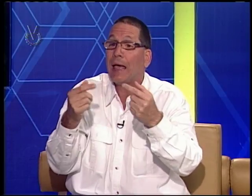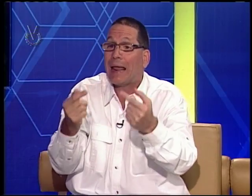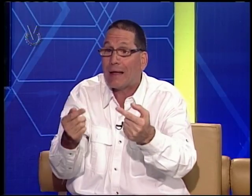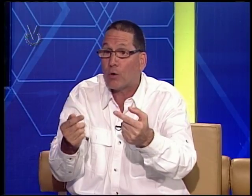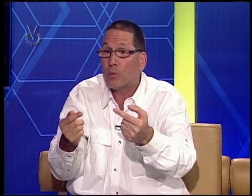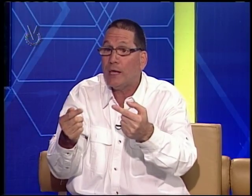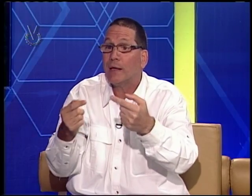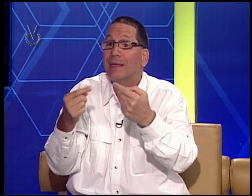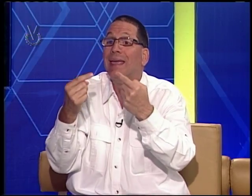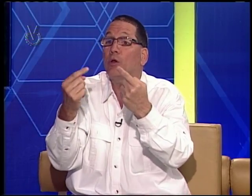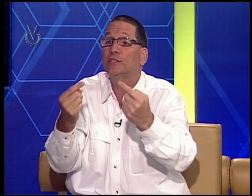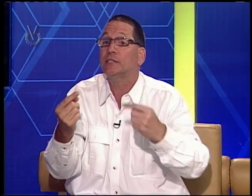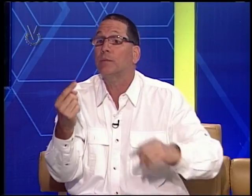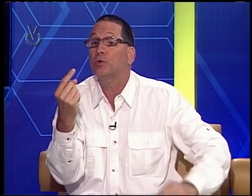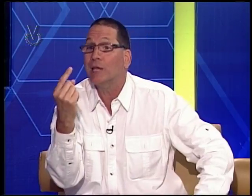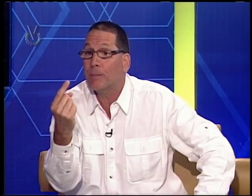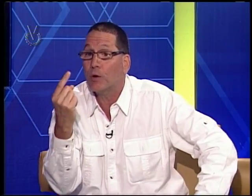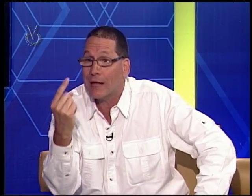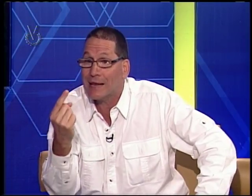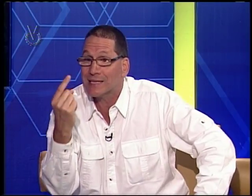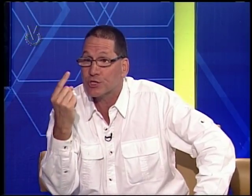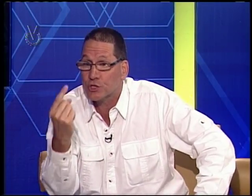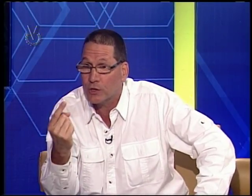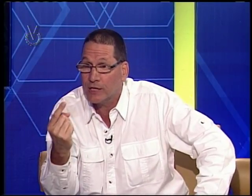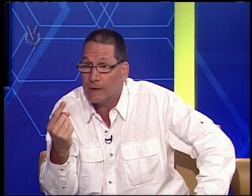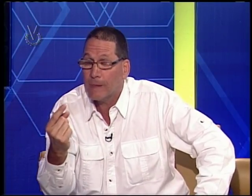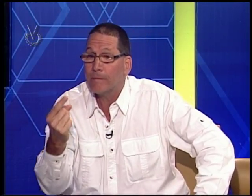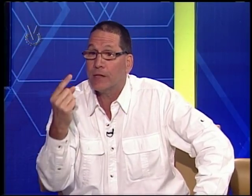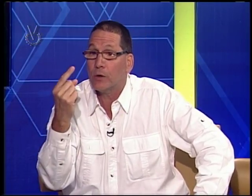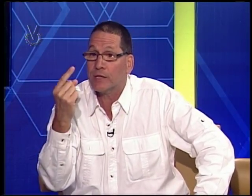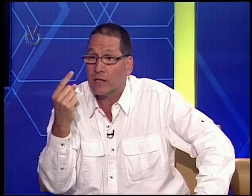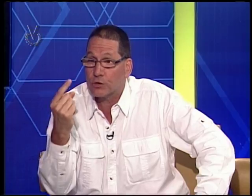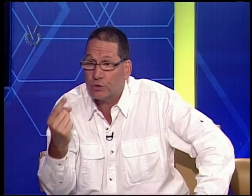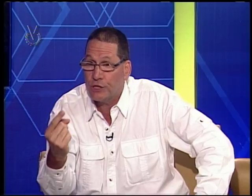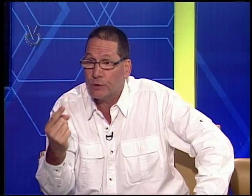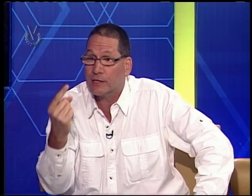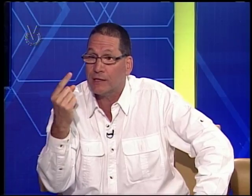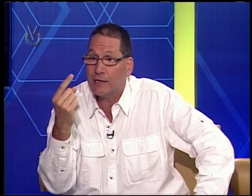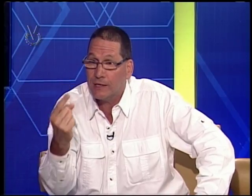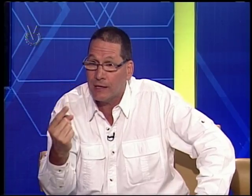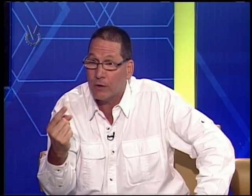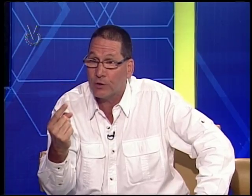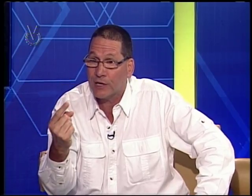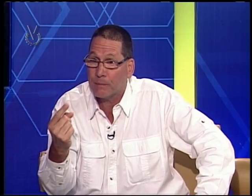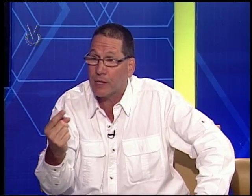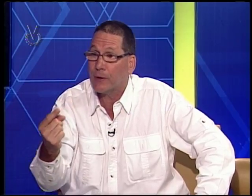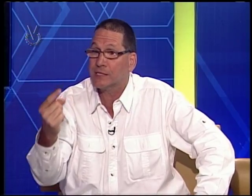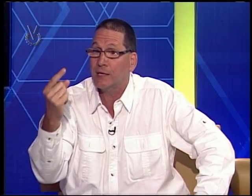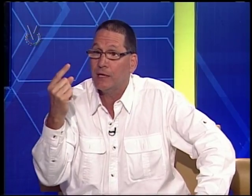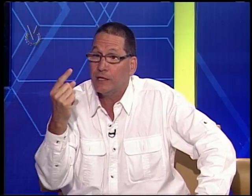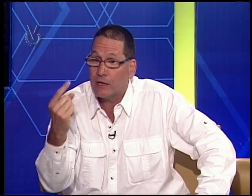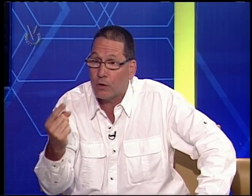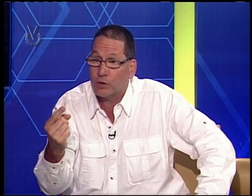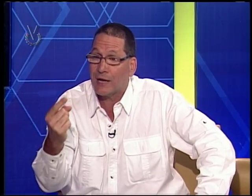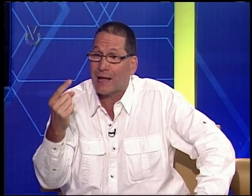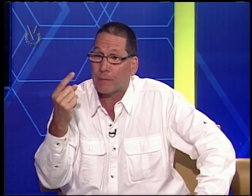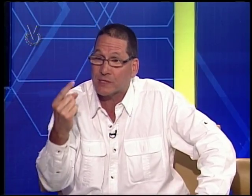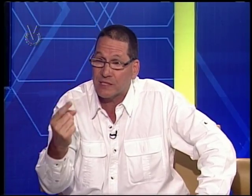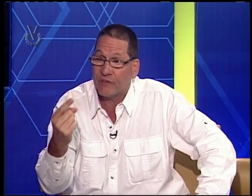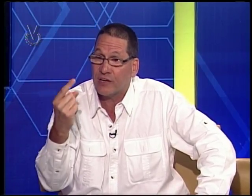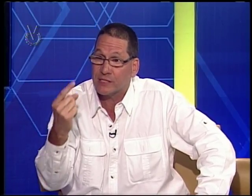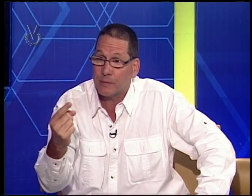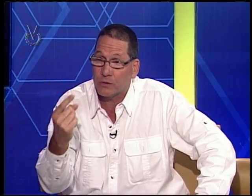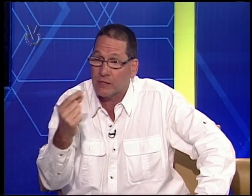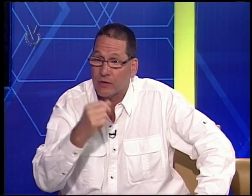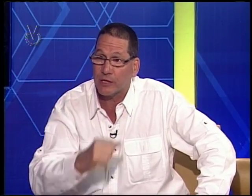divisa a la economía, que lo necesitamos. ¿Tú sabes por qué las sanciones de los Estados Unidos están dirigidas en contra de PDVSA y en contra de la